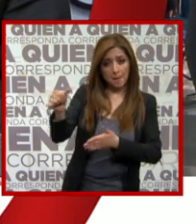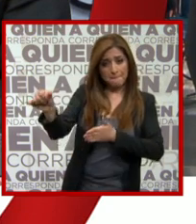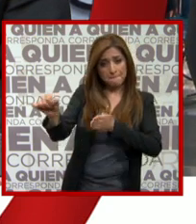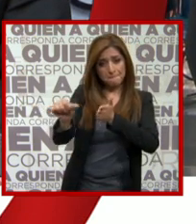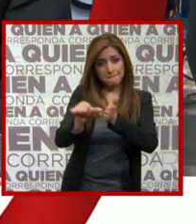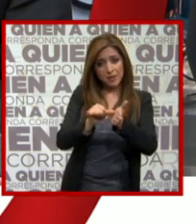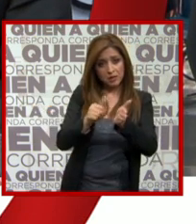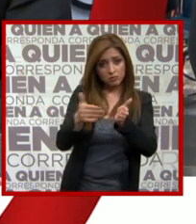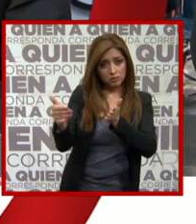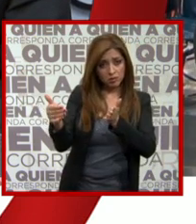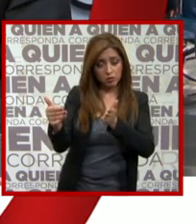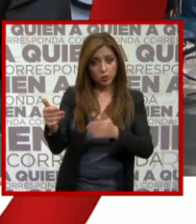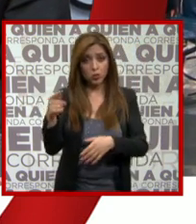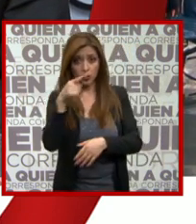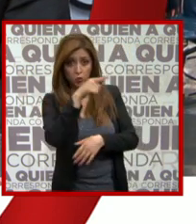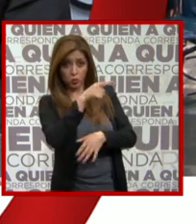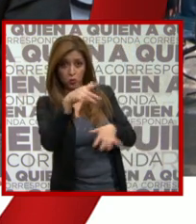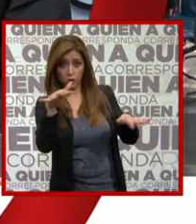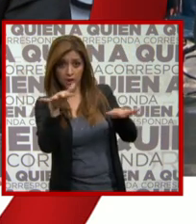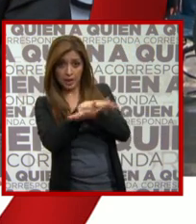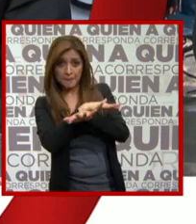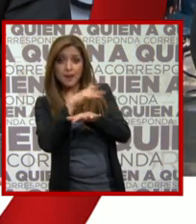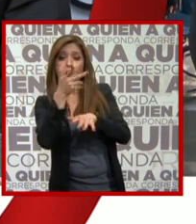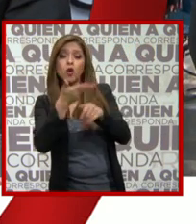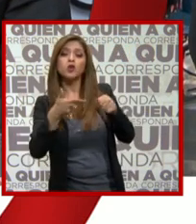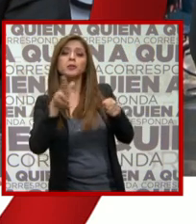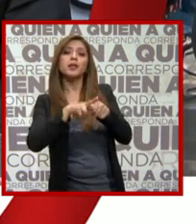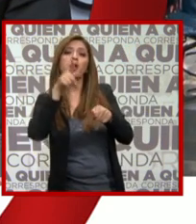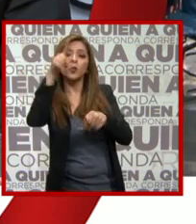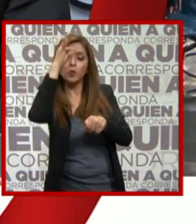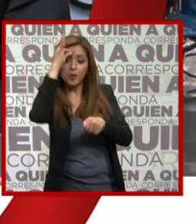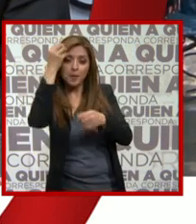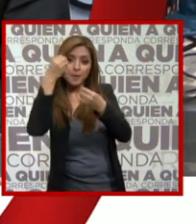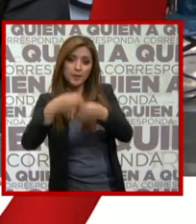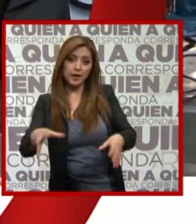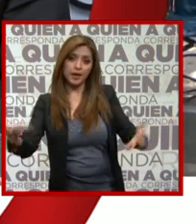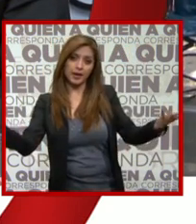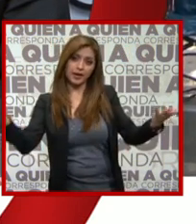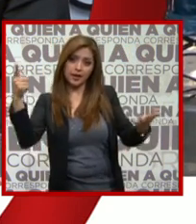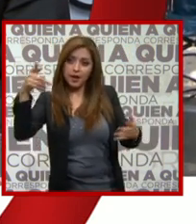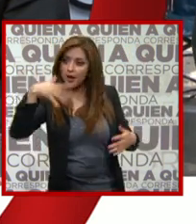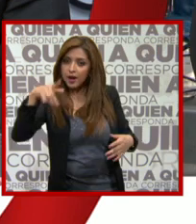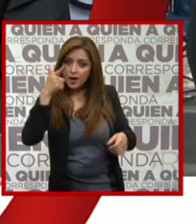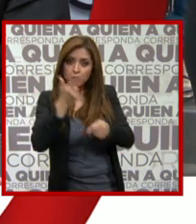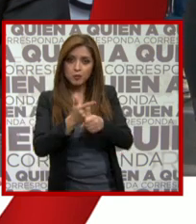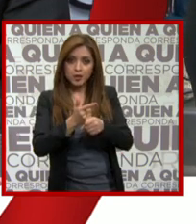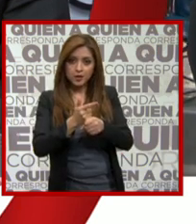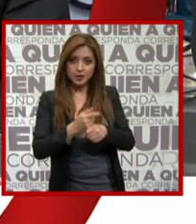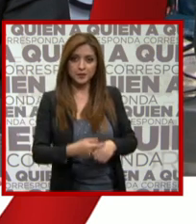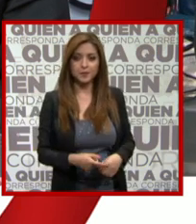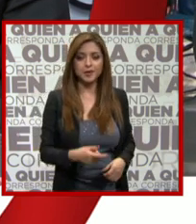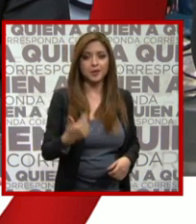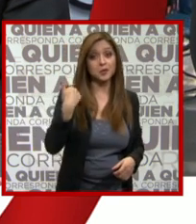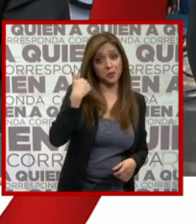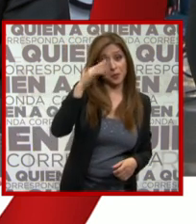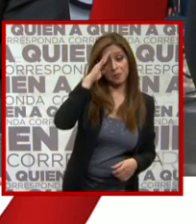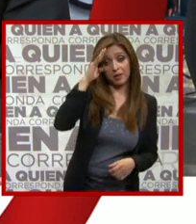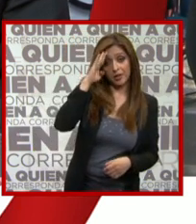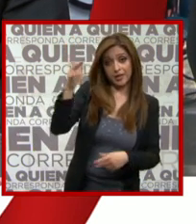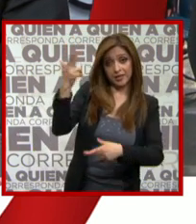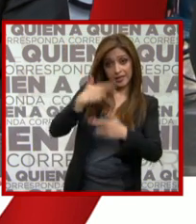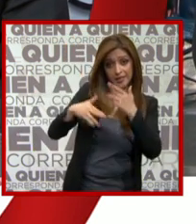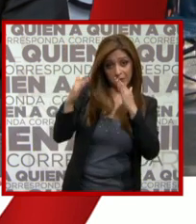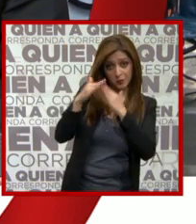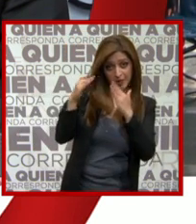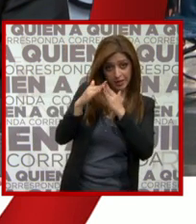de Pero te cambiaste de hospital y te fue a buscar al otro, fíjate, seguramente. No. Sí. Y no lo encontró. No, ya no me encontró, por eso se regresó a su casa. Ajá. Y